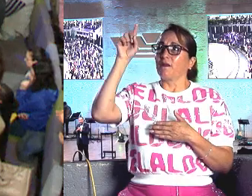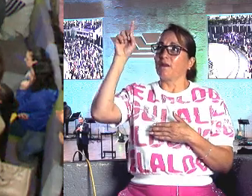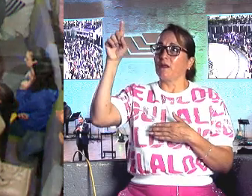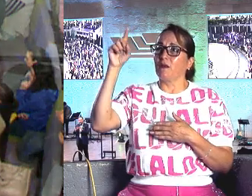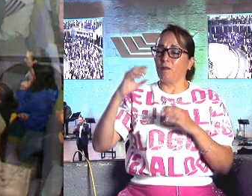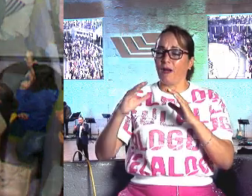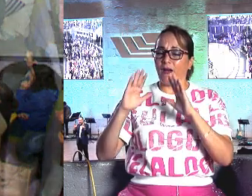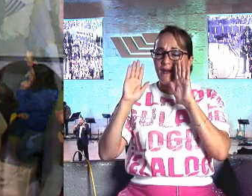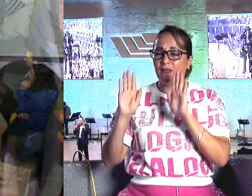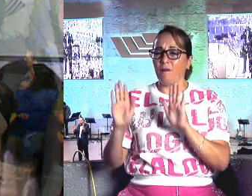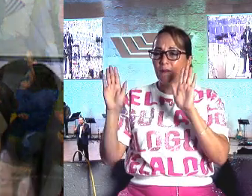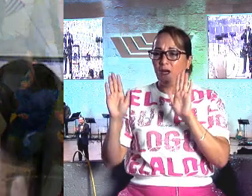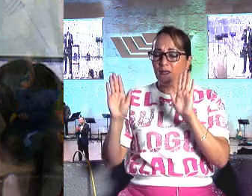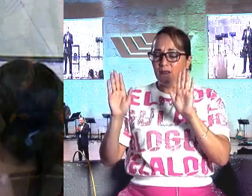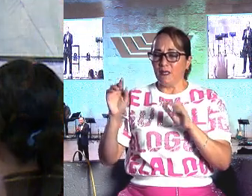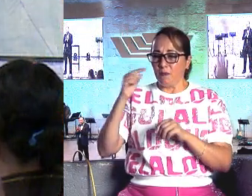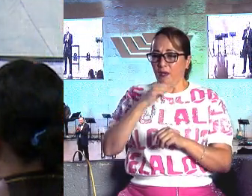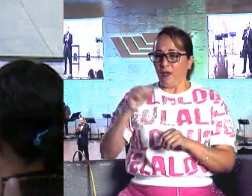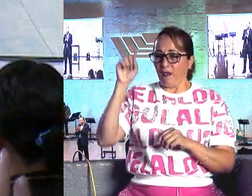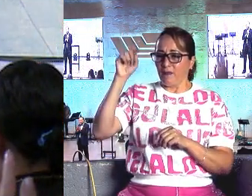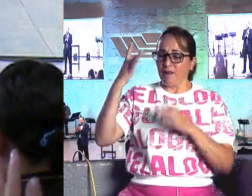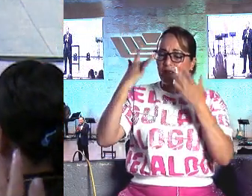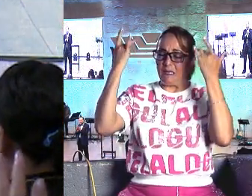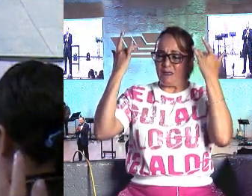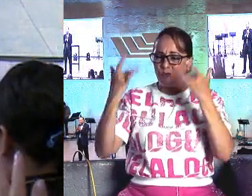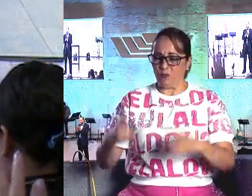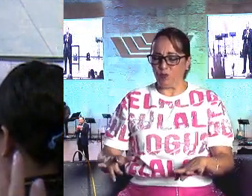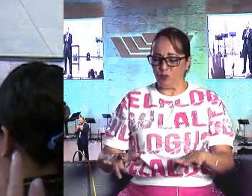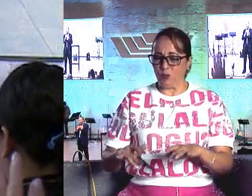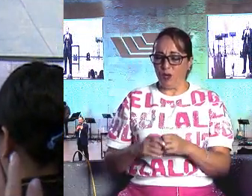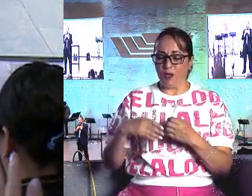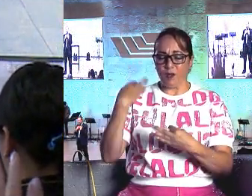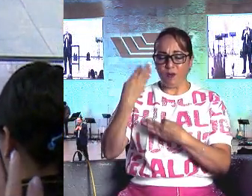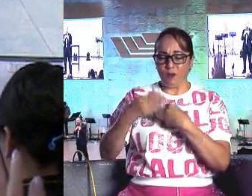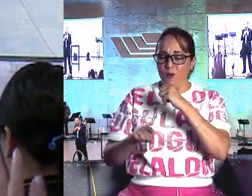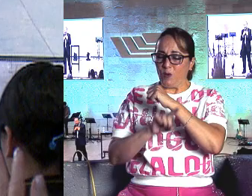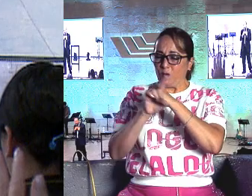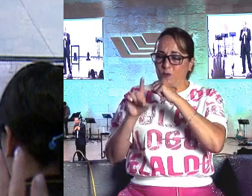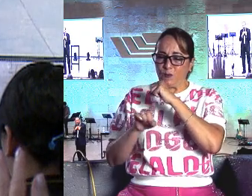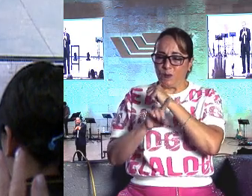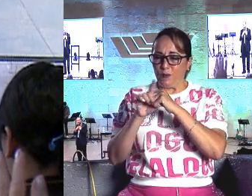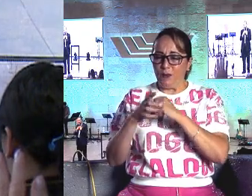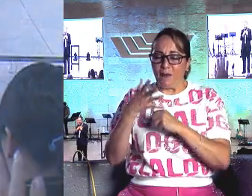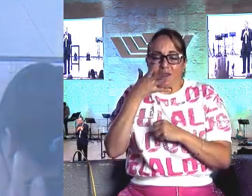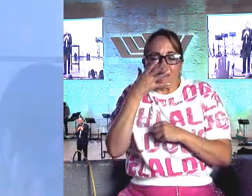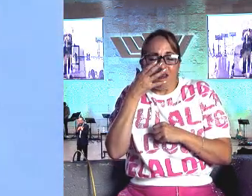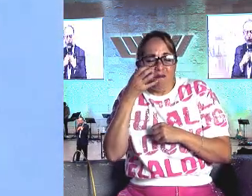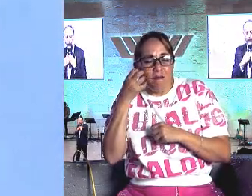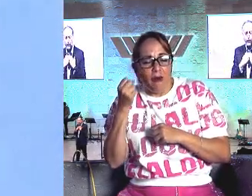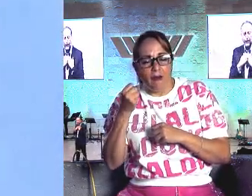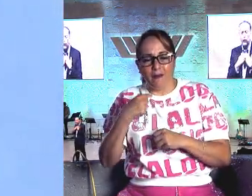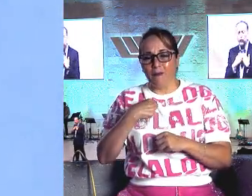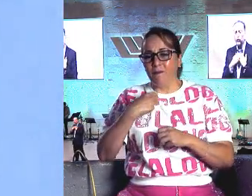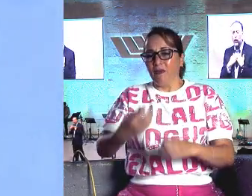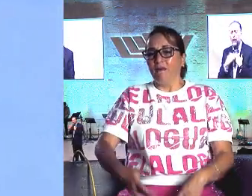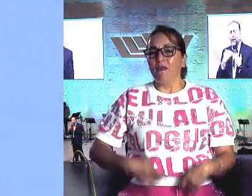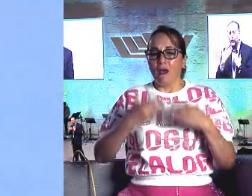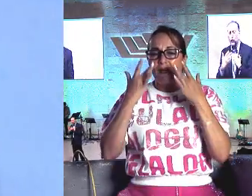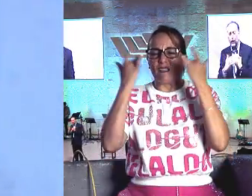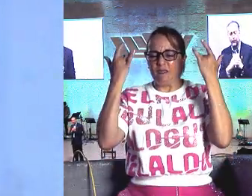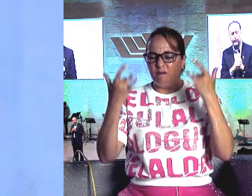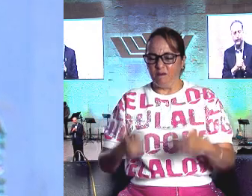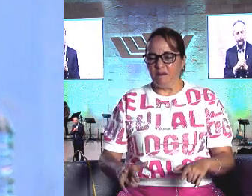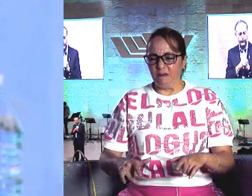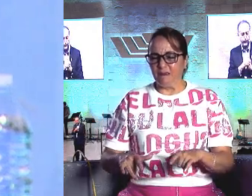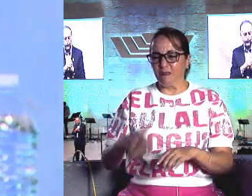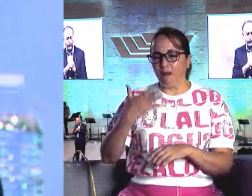Pero no quiero y renuncio a que los problemas amarguen mi vida. Renuncio a la amargura.